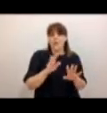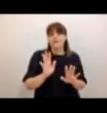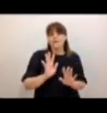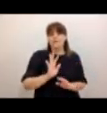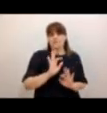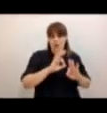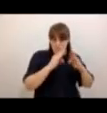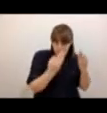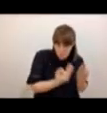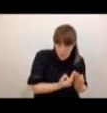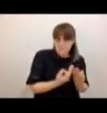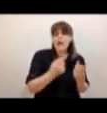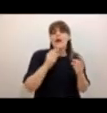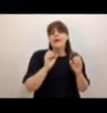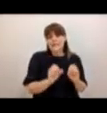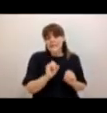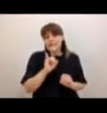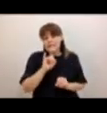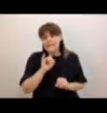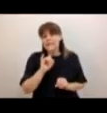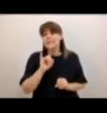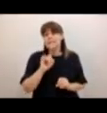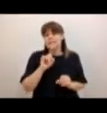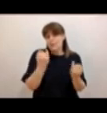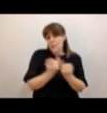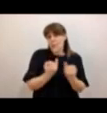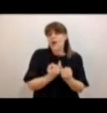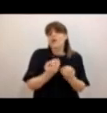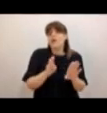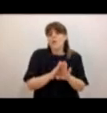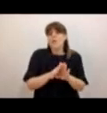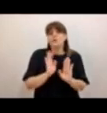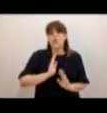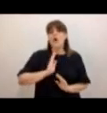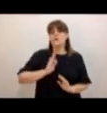tiene para estar en relación con esos niños y con esas niñas